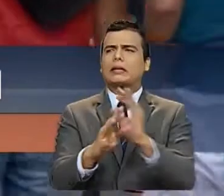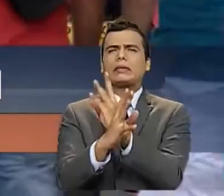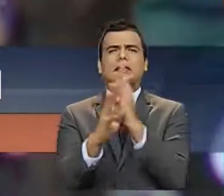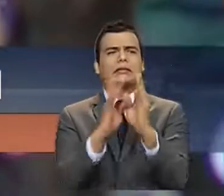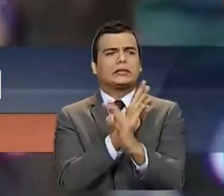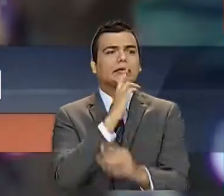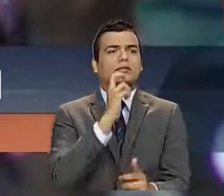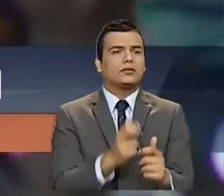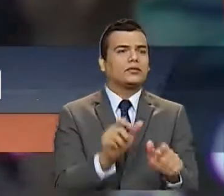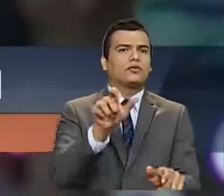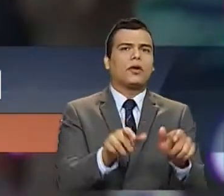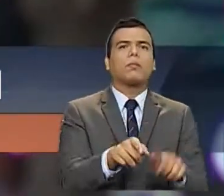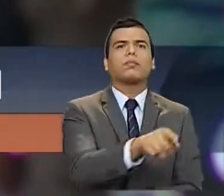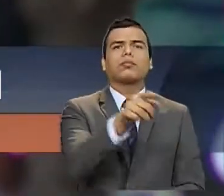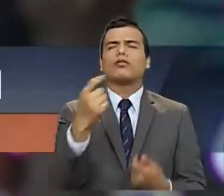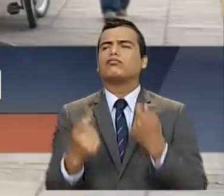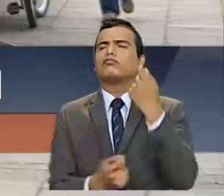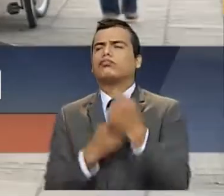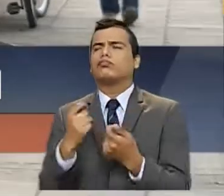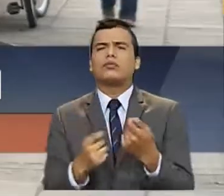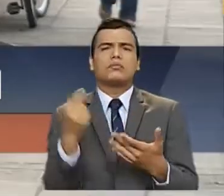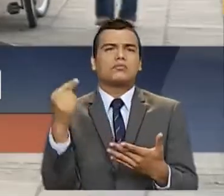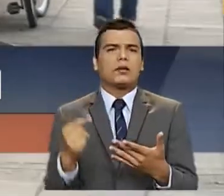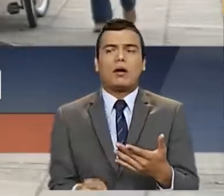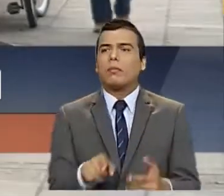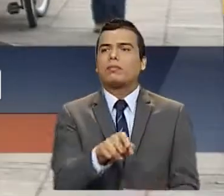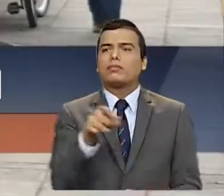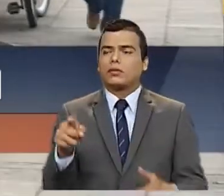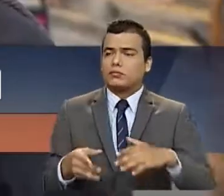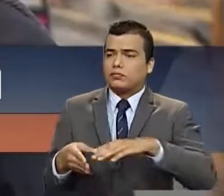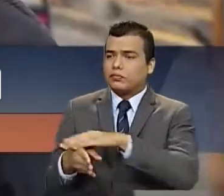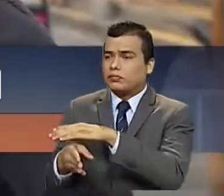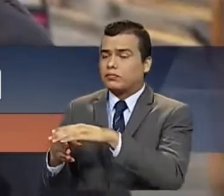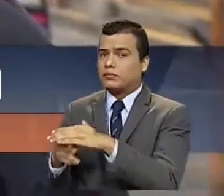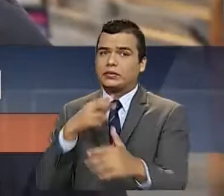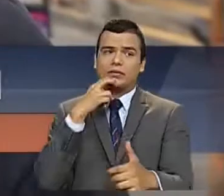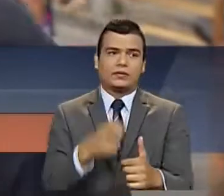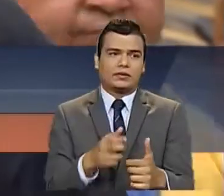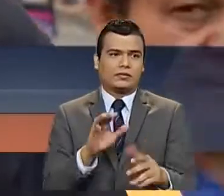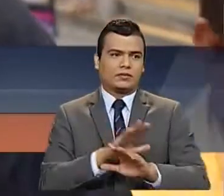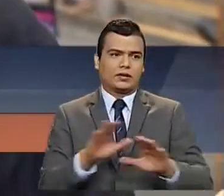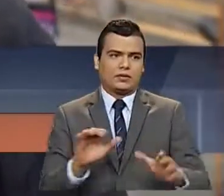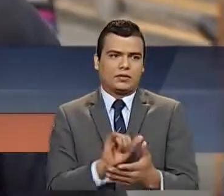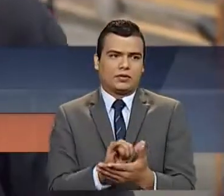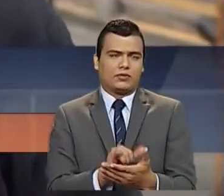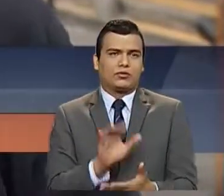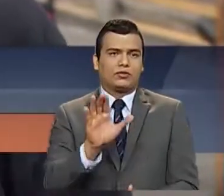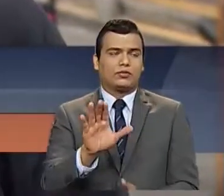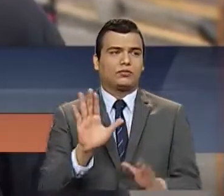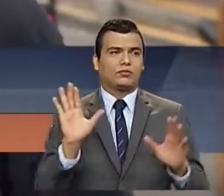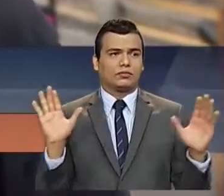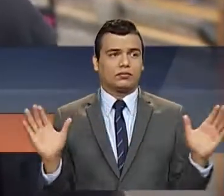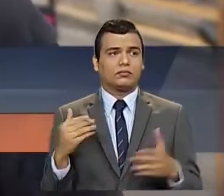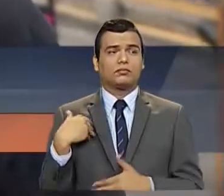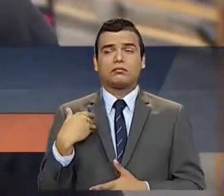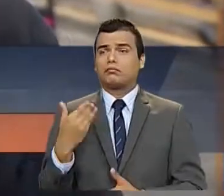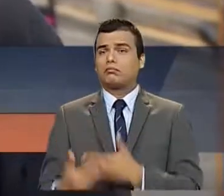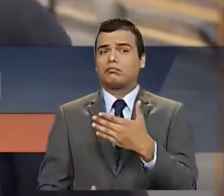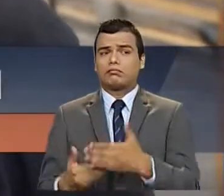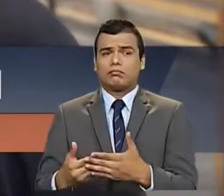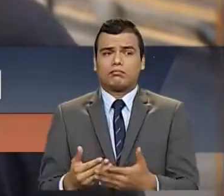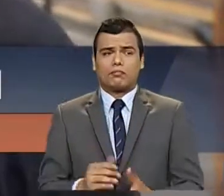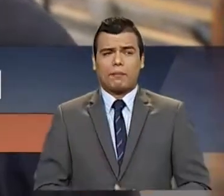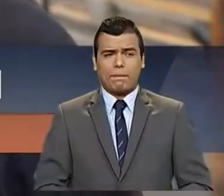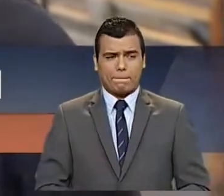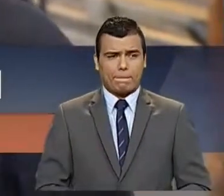por vendedores ambulantes y estacionarios que dificultan el acceso. Muy incómodo, claro, porque uno va con niños o con malé o con bolsa en